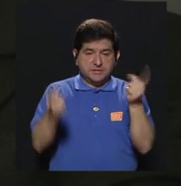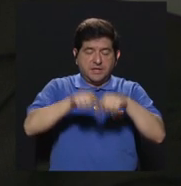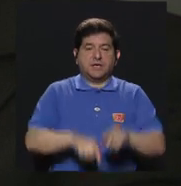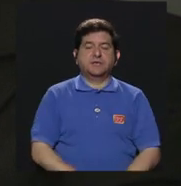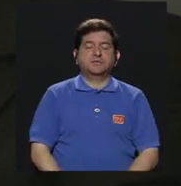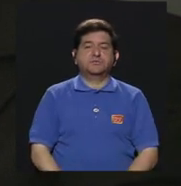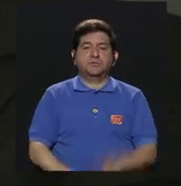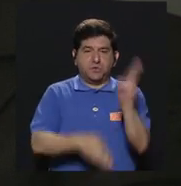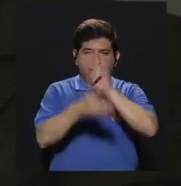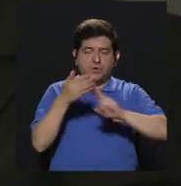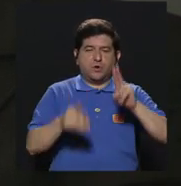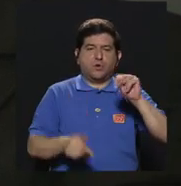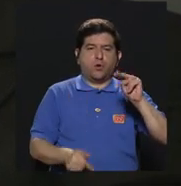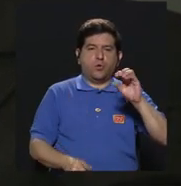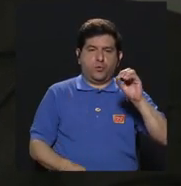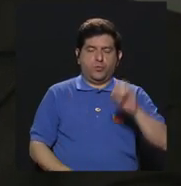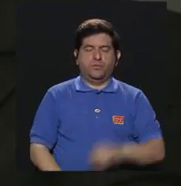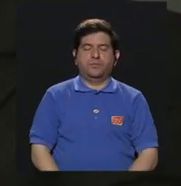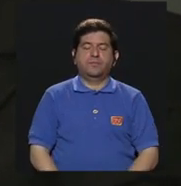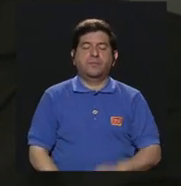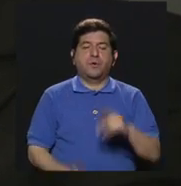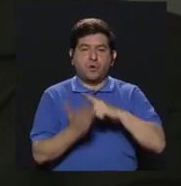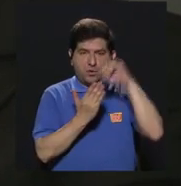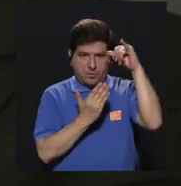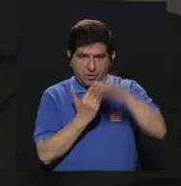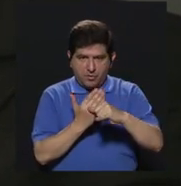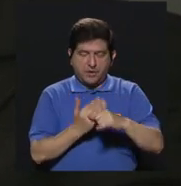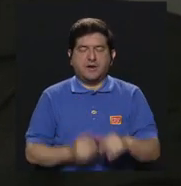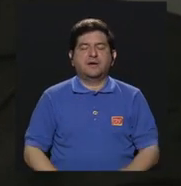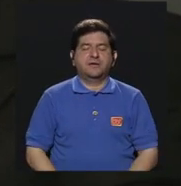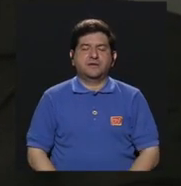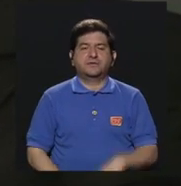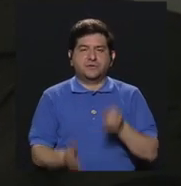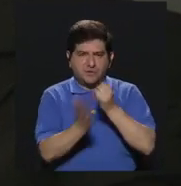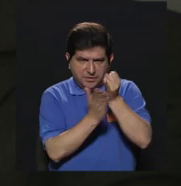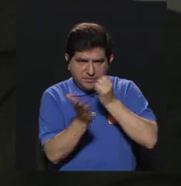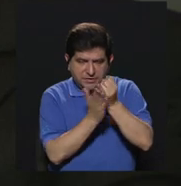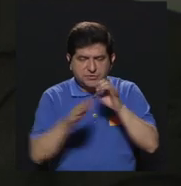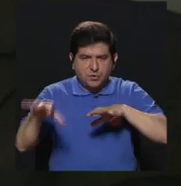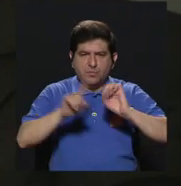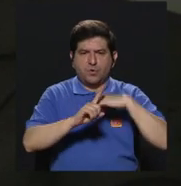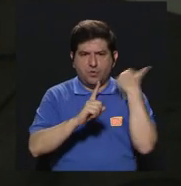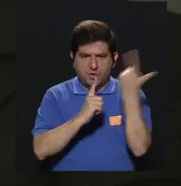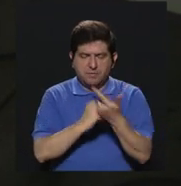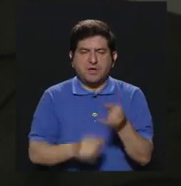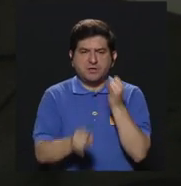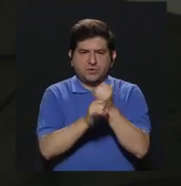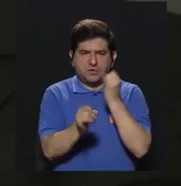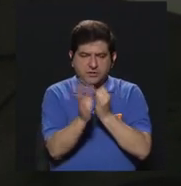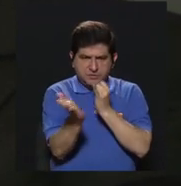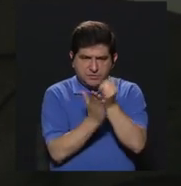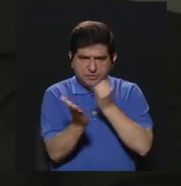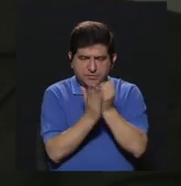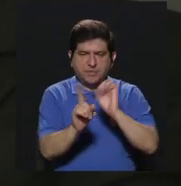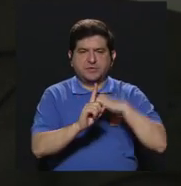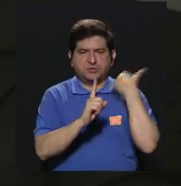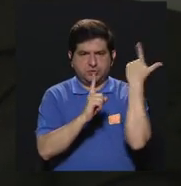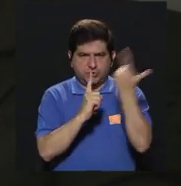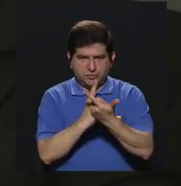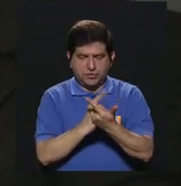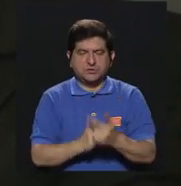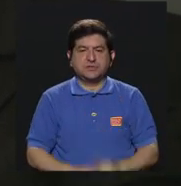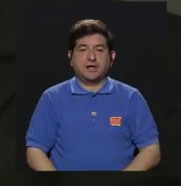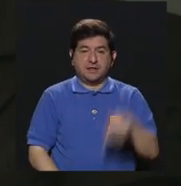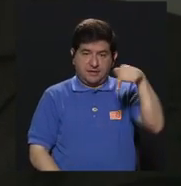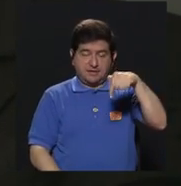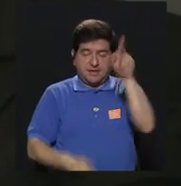las Naciones Unidas. También coordinó el programa de investigación sobre movimientos sociales del Instituto de Investigaciones Sociales de